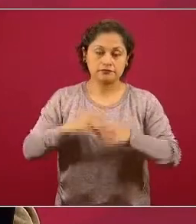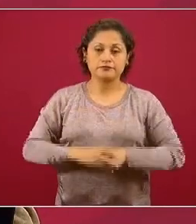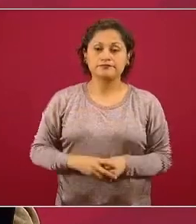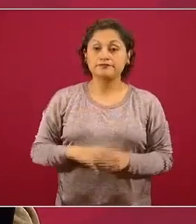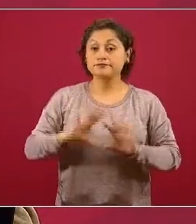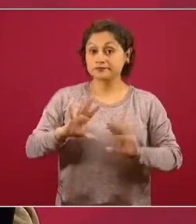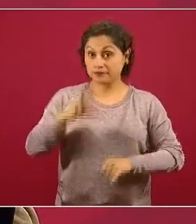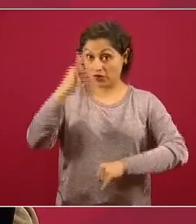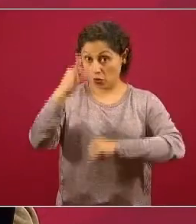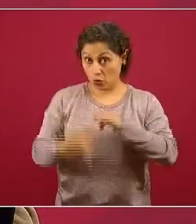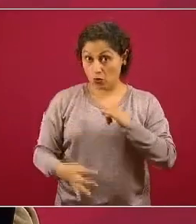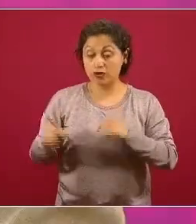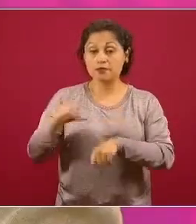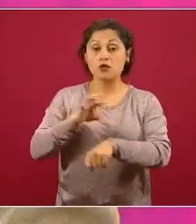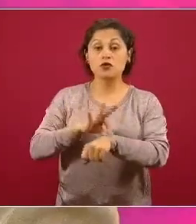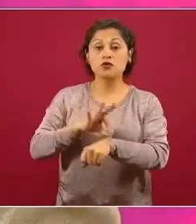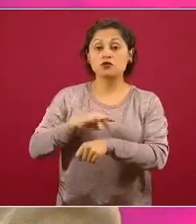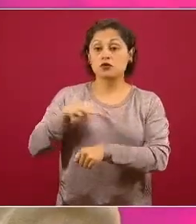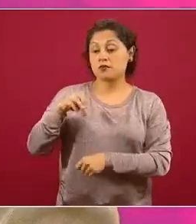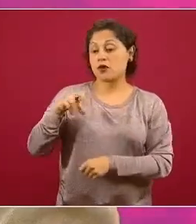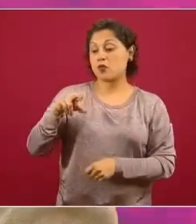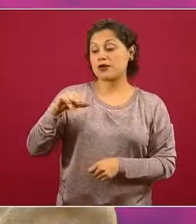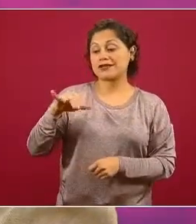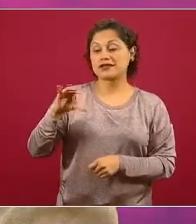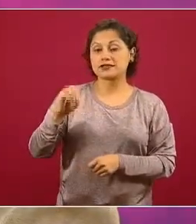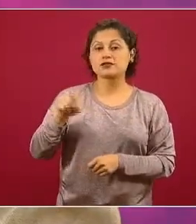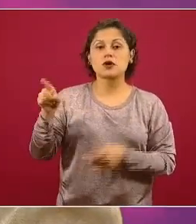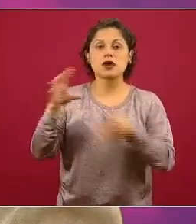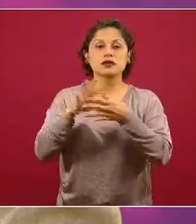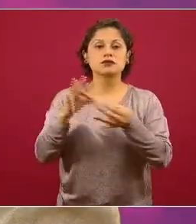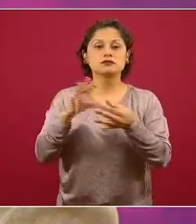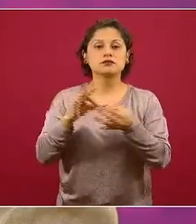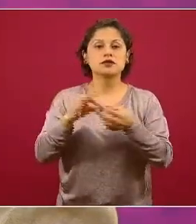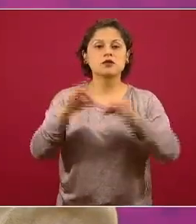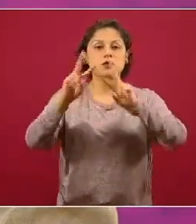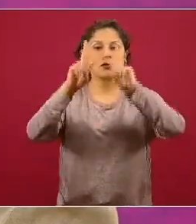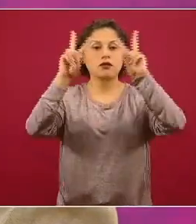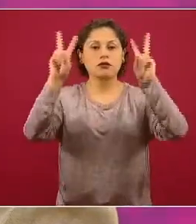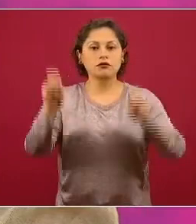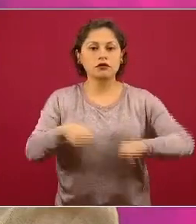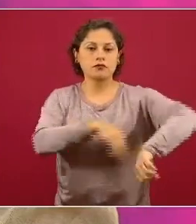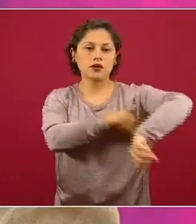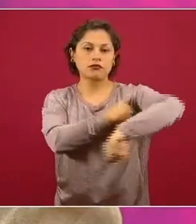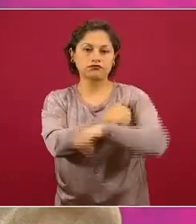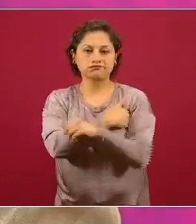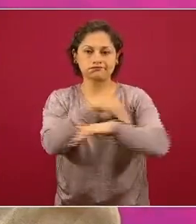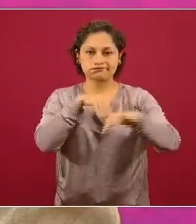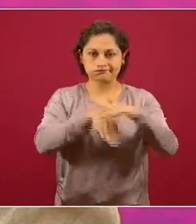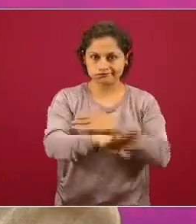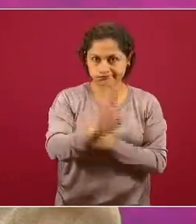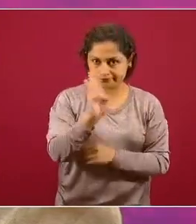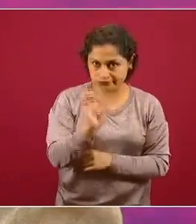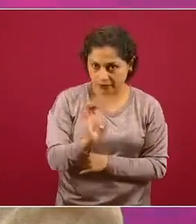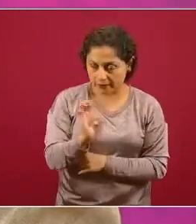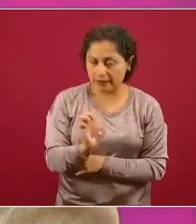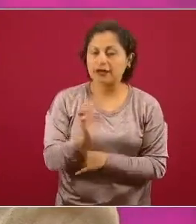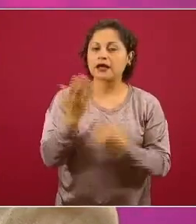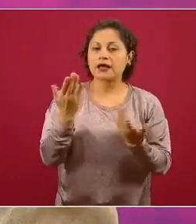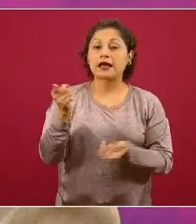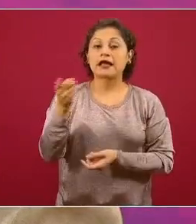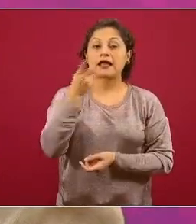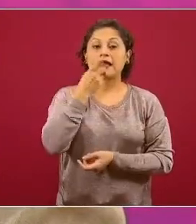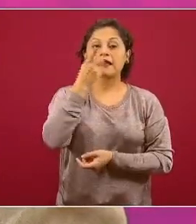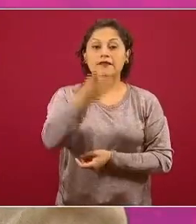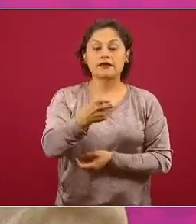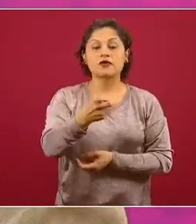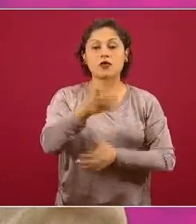Mauricio Hernández Ávila destacó la importancia de las guarderías, nos recordó a todas y todos que efectivamente, por